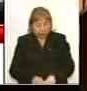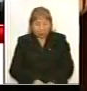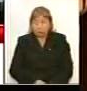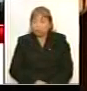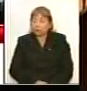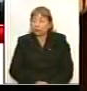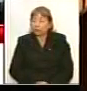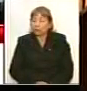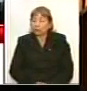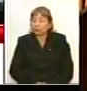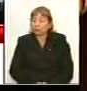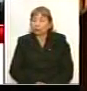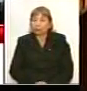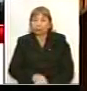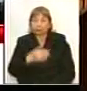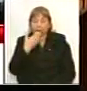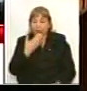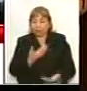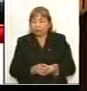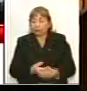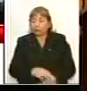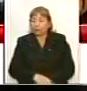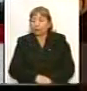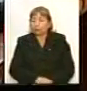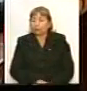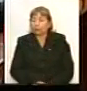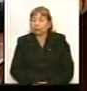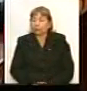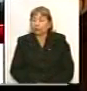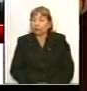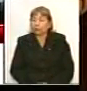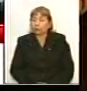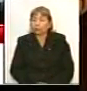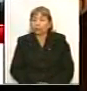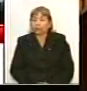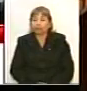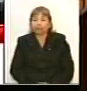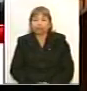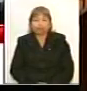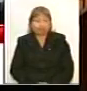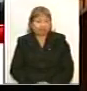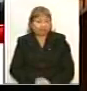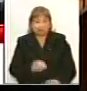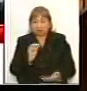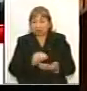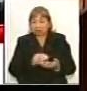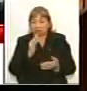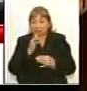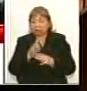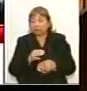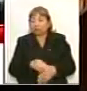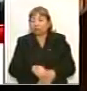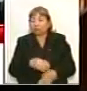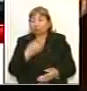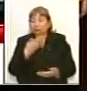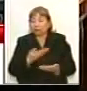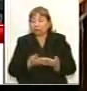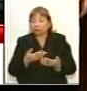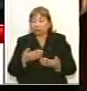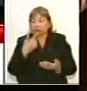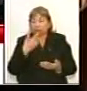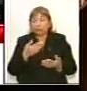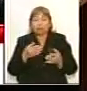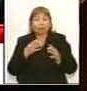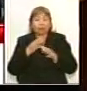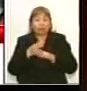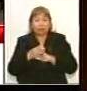Muchas gracias, congresista Guillermo Martorell. Bueno, no habiendo más intervenciones, vamos a